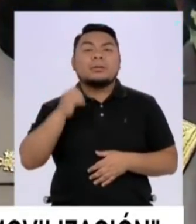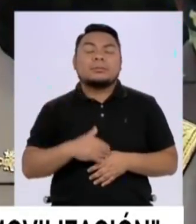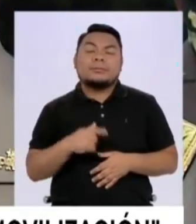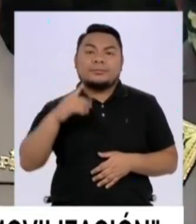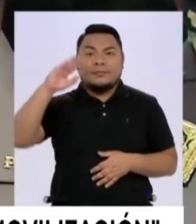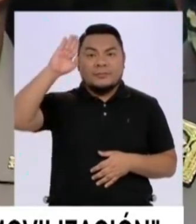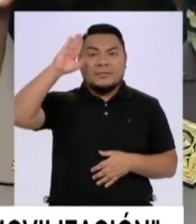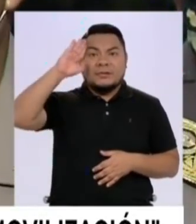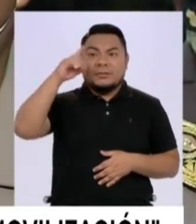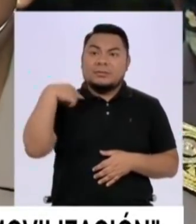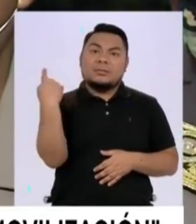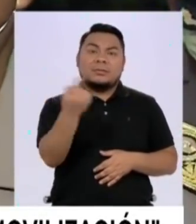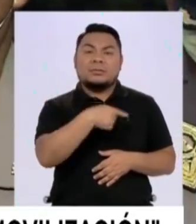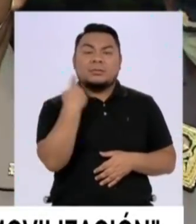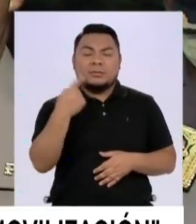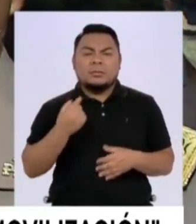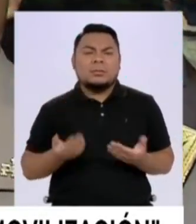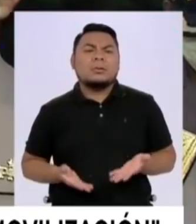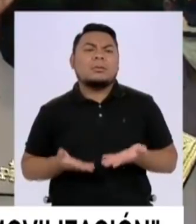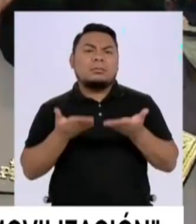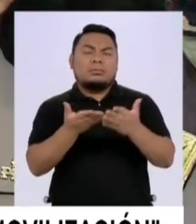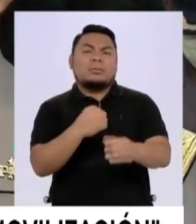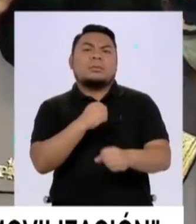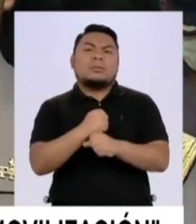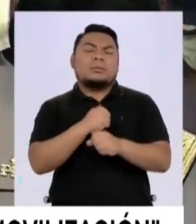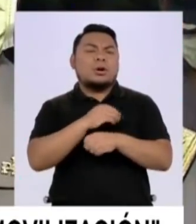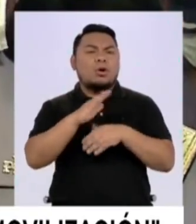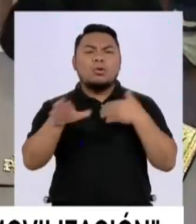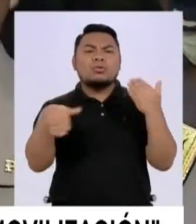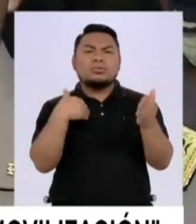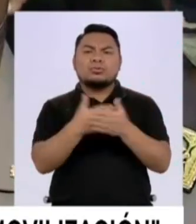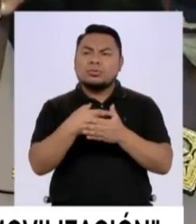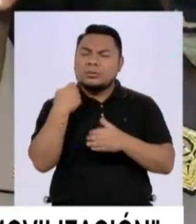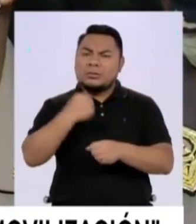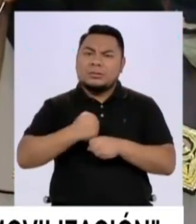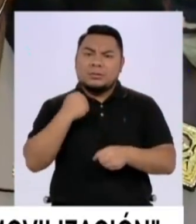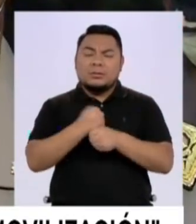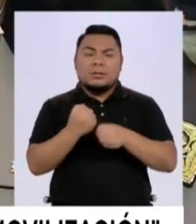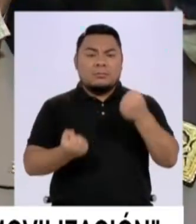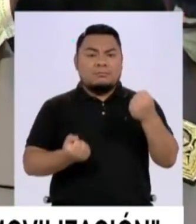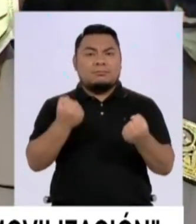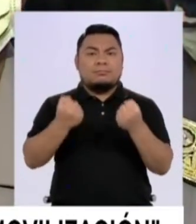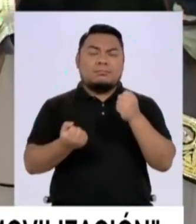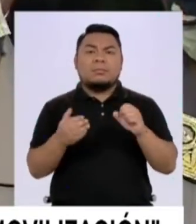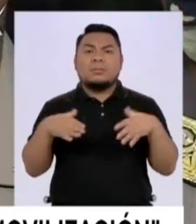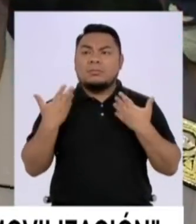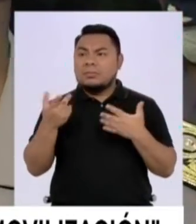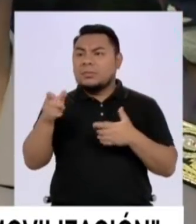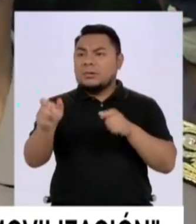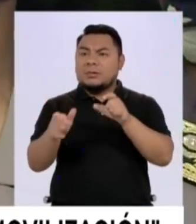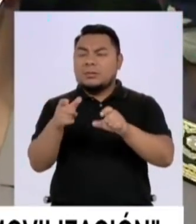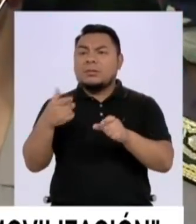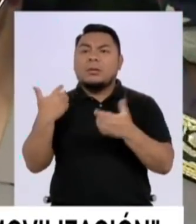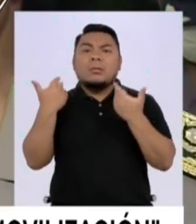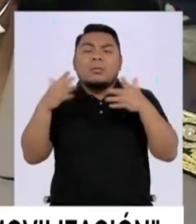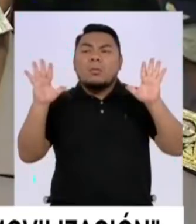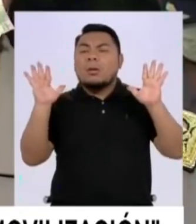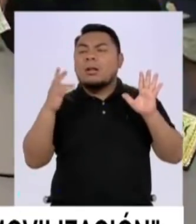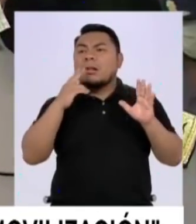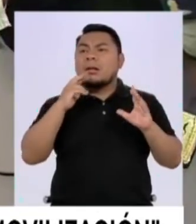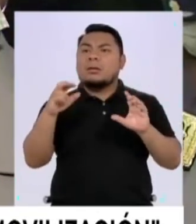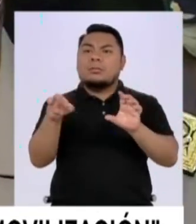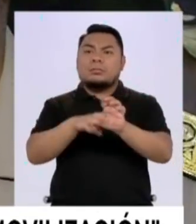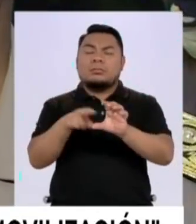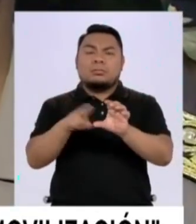nuestra Policía Nacional ha puesto todas sus capacidades, todas, absolutamente todos, vehículos mayores y menores, para trasladar a las personas que después de las 20 horas